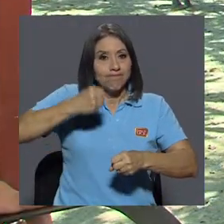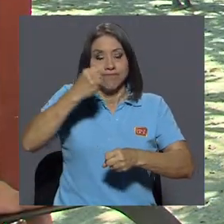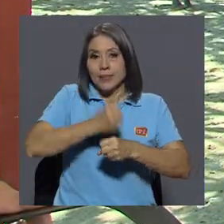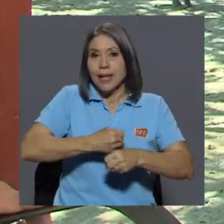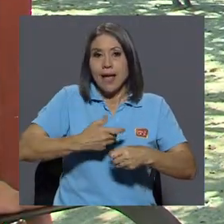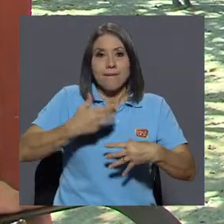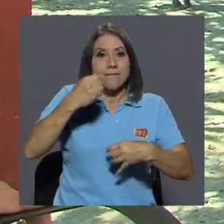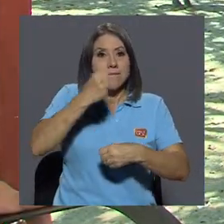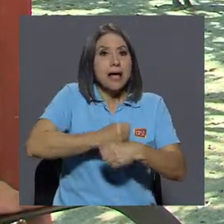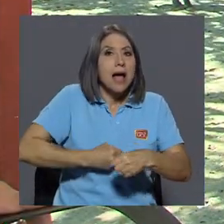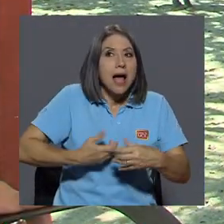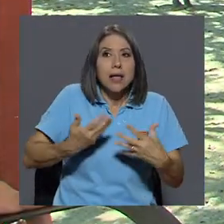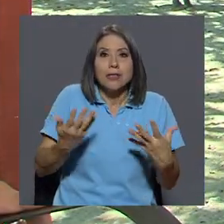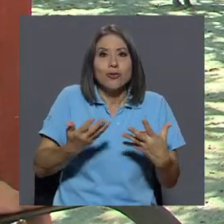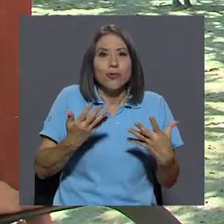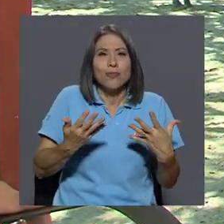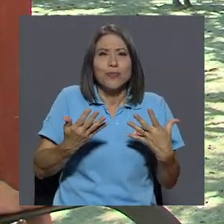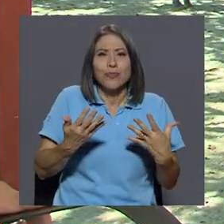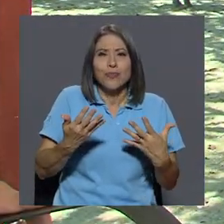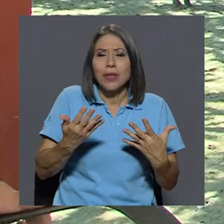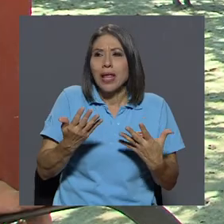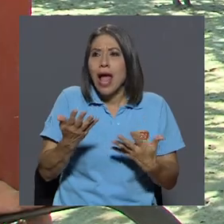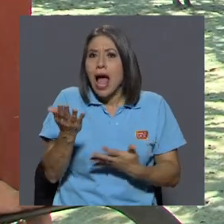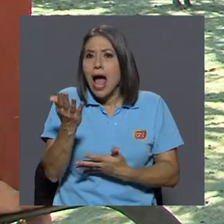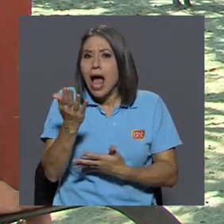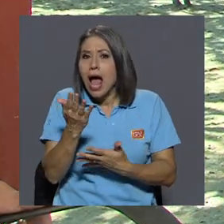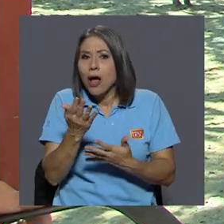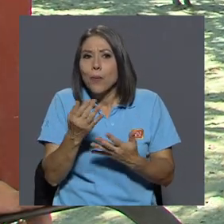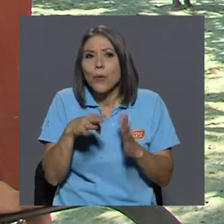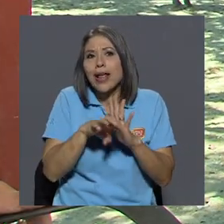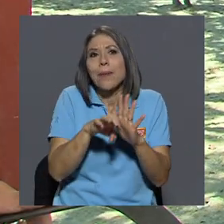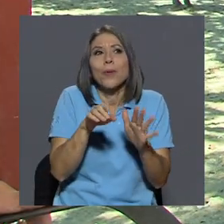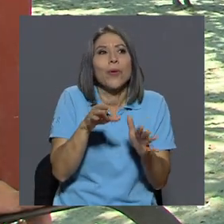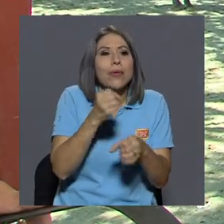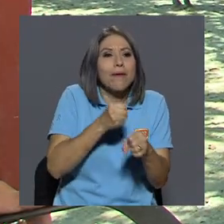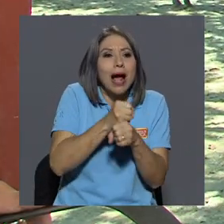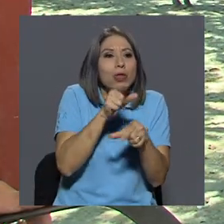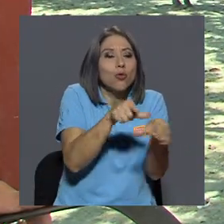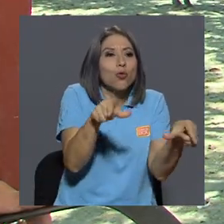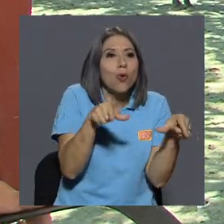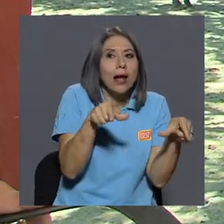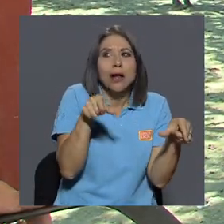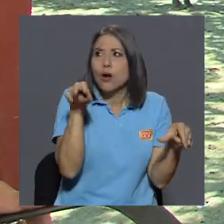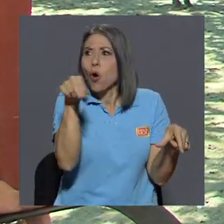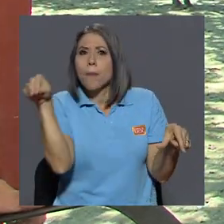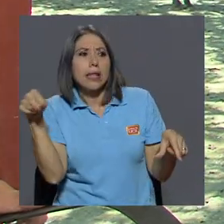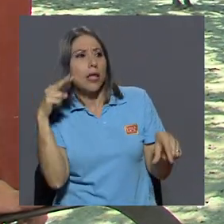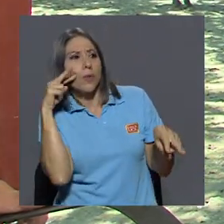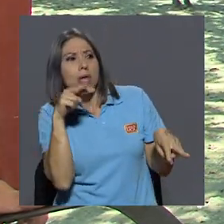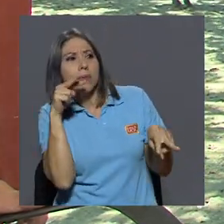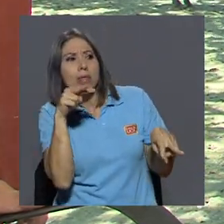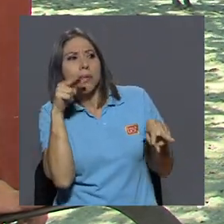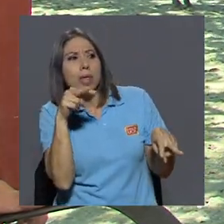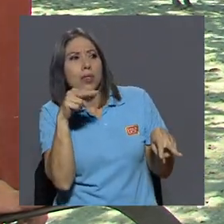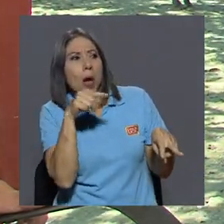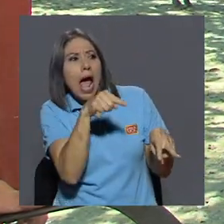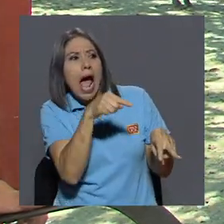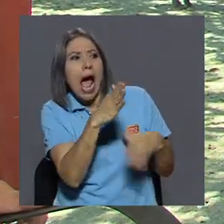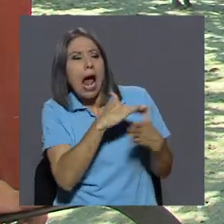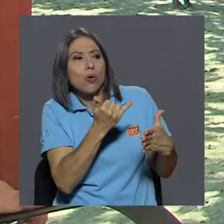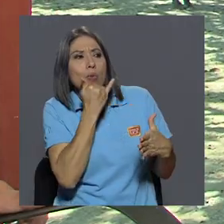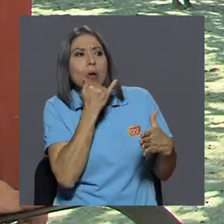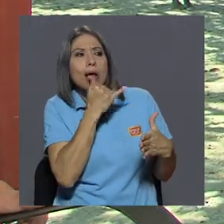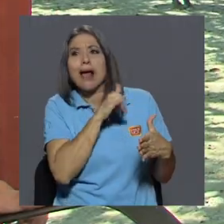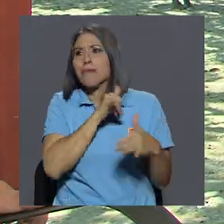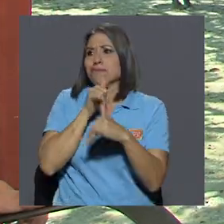y alguien de los compañeros está viendo a ver qué hacen mal para ir a decirle al patrón para que te echen. Yo no